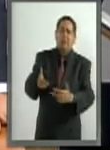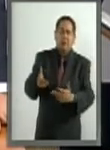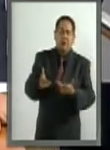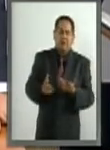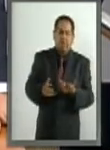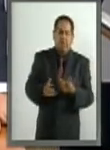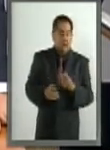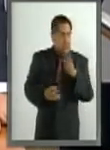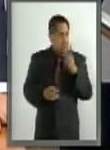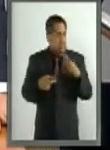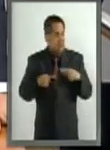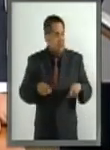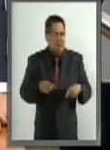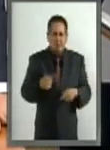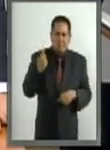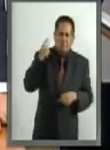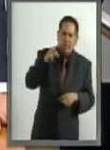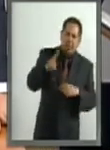dice el ciudadano.